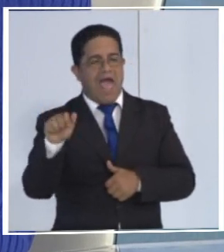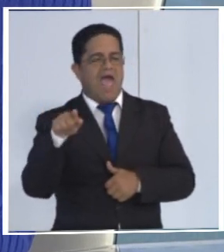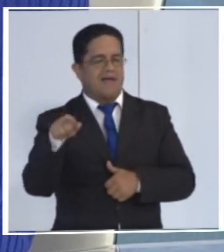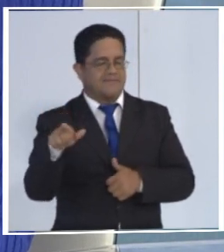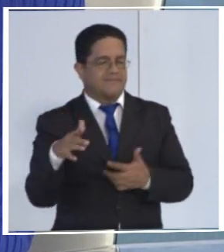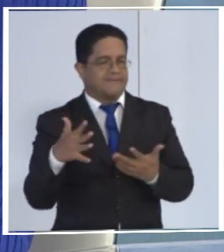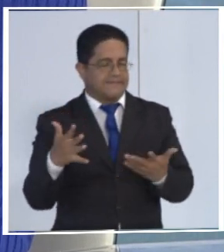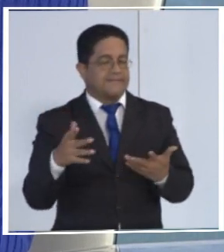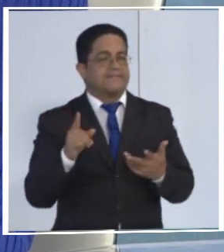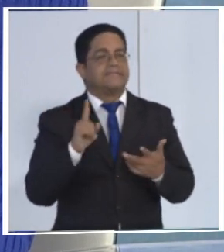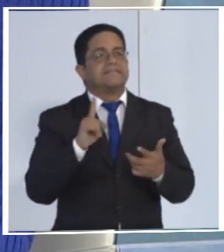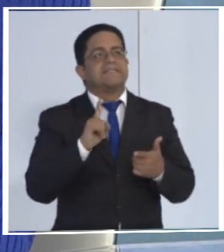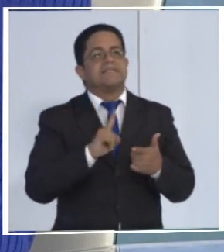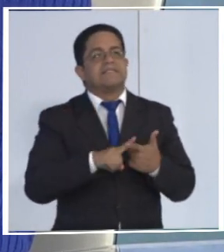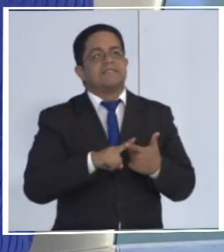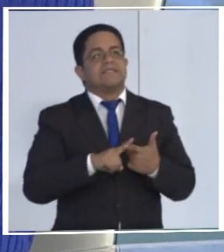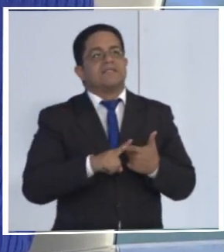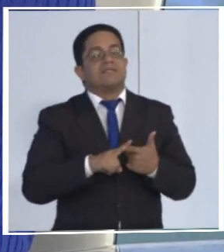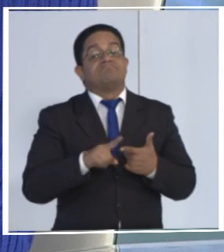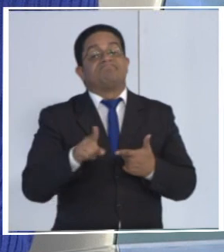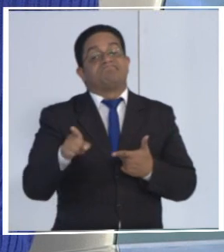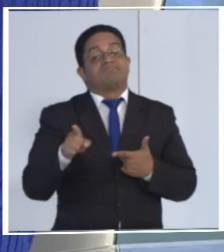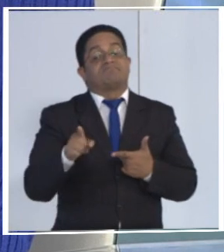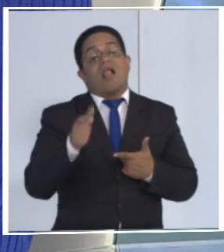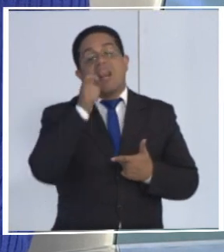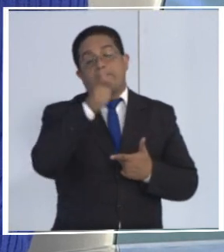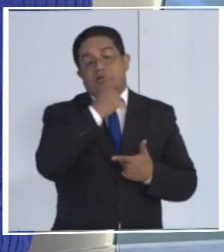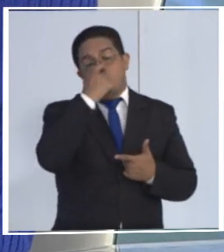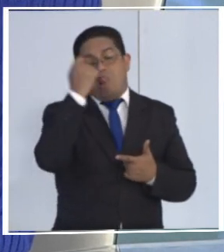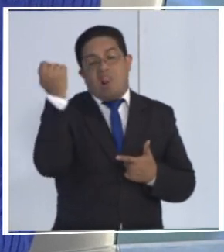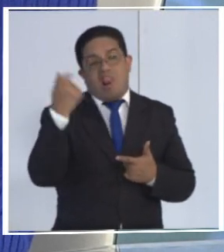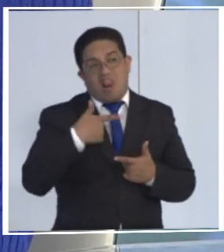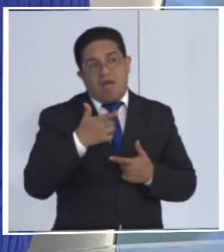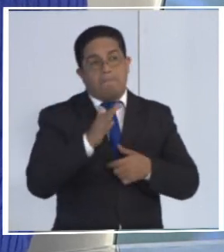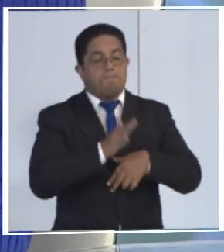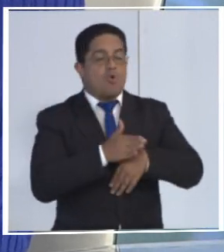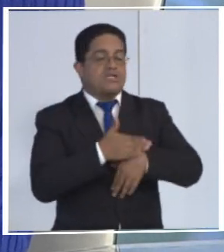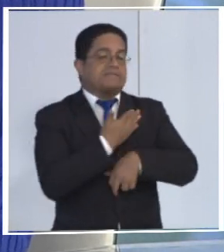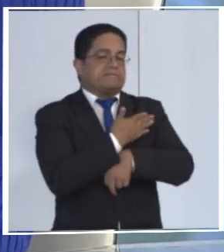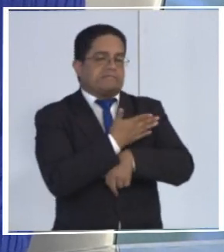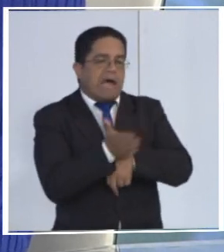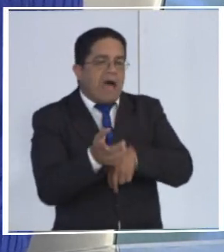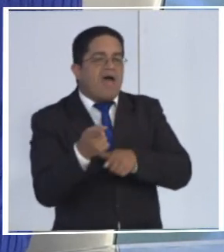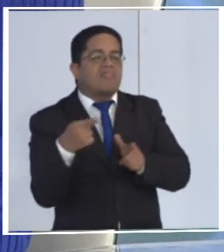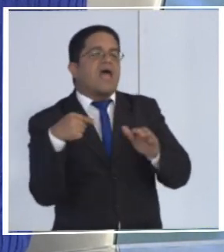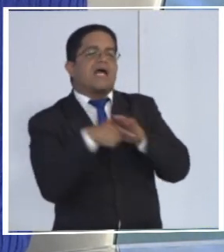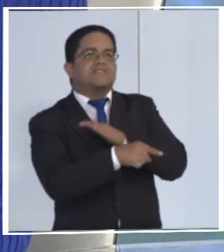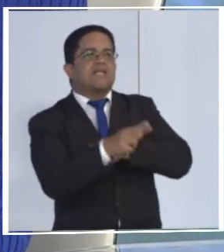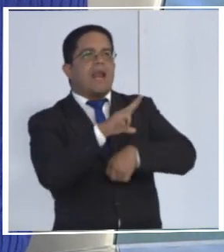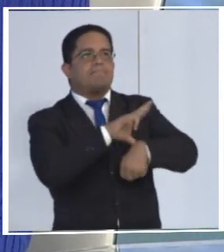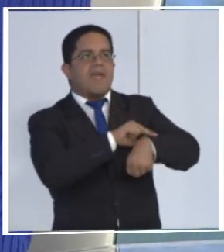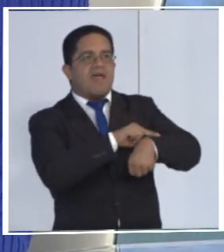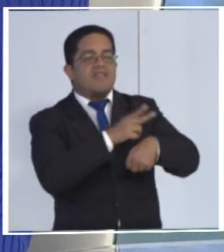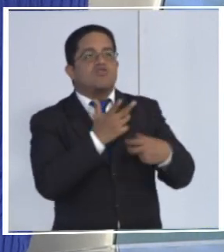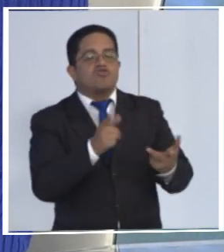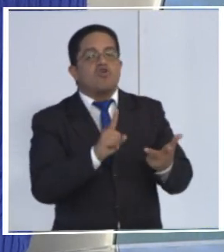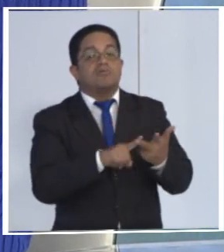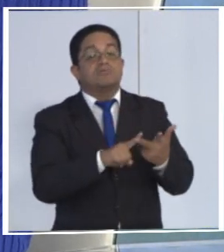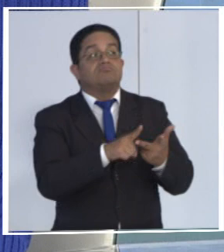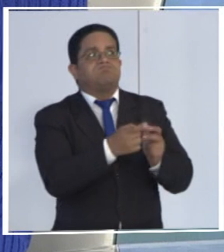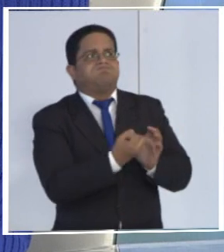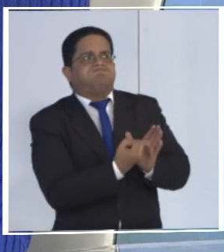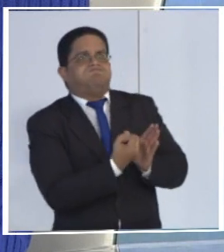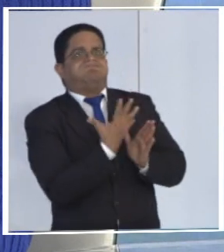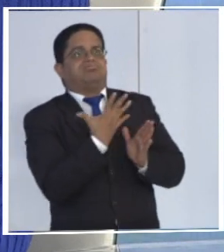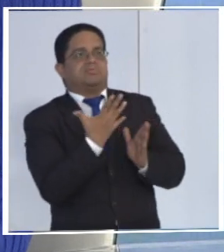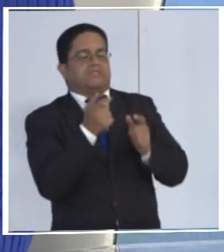correctamente o que no recibieron la atención rápida porque se tardaron para ir al coloproctólogo, aparecen estas fístulas.